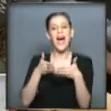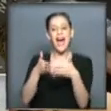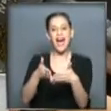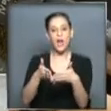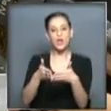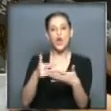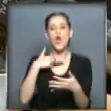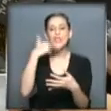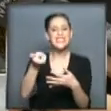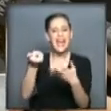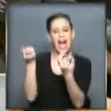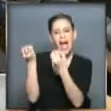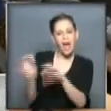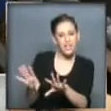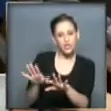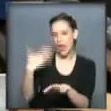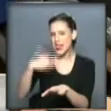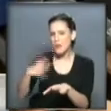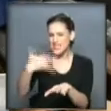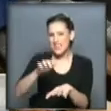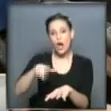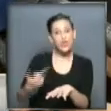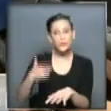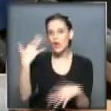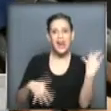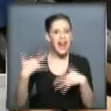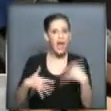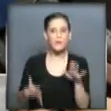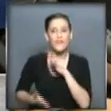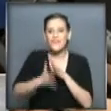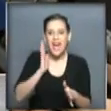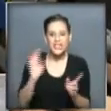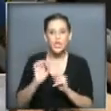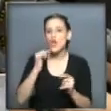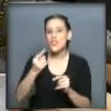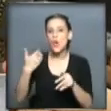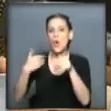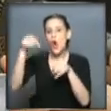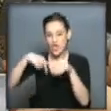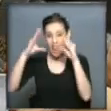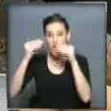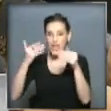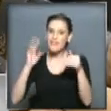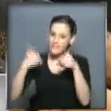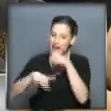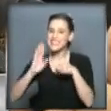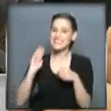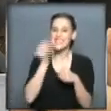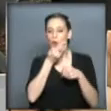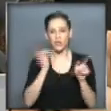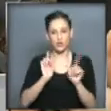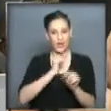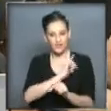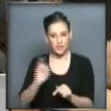a su hija, que después alguien se la lleve, pero váyase ya. No me dijo, va a desaparecer esta noche. Pero